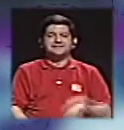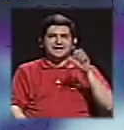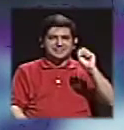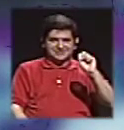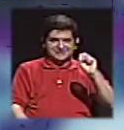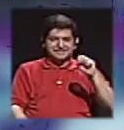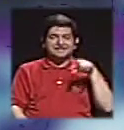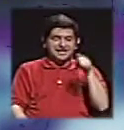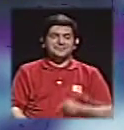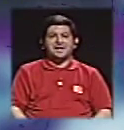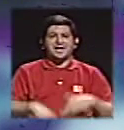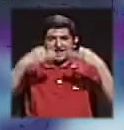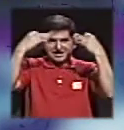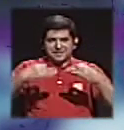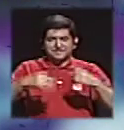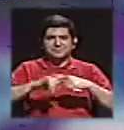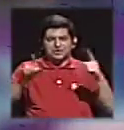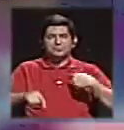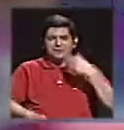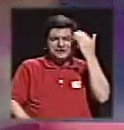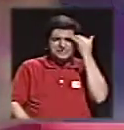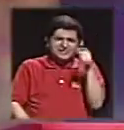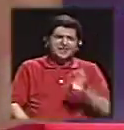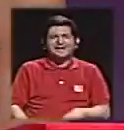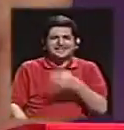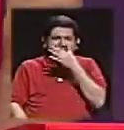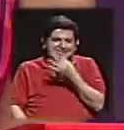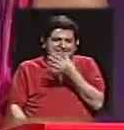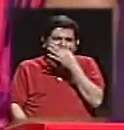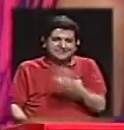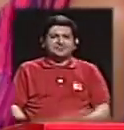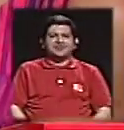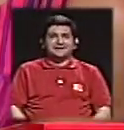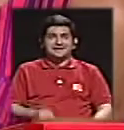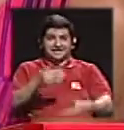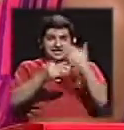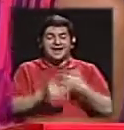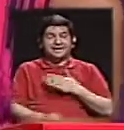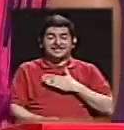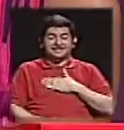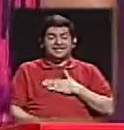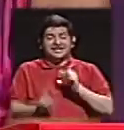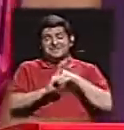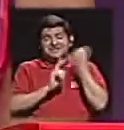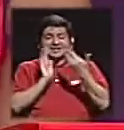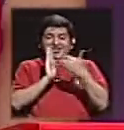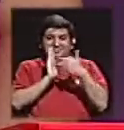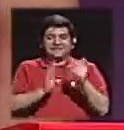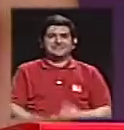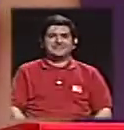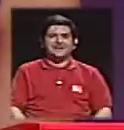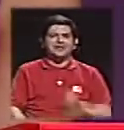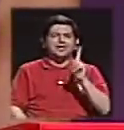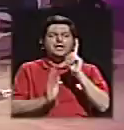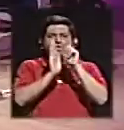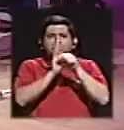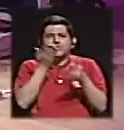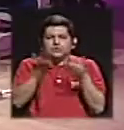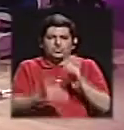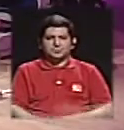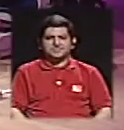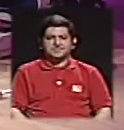fallo, pero entiendo que está resfriada y antes de que el resfrío me traicionara. Nos queda un minutito, Silvia,